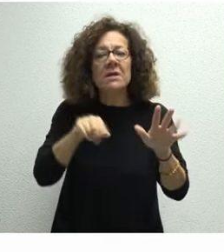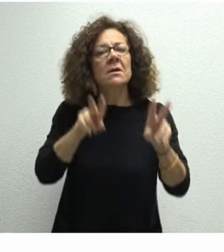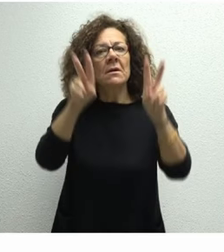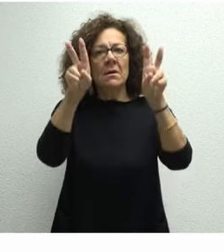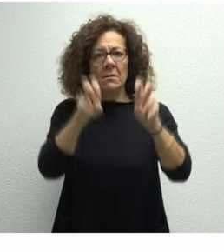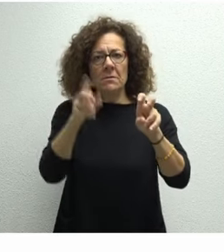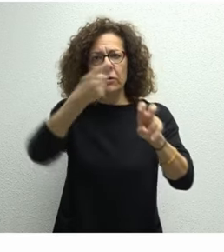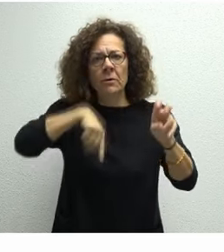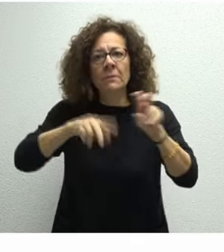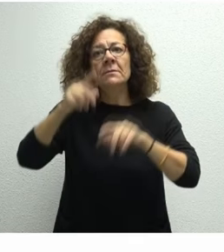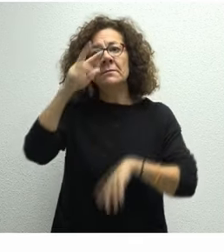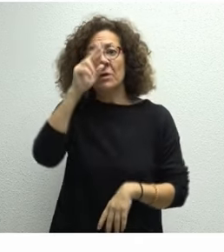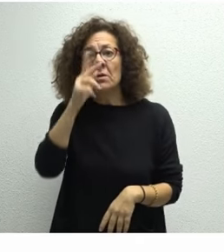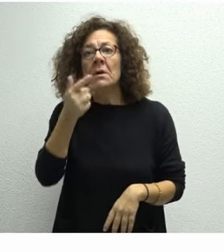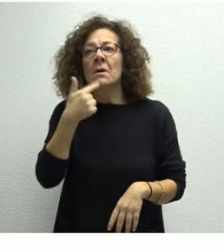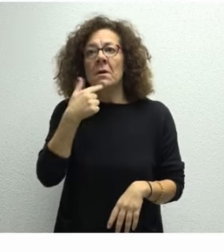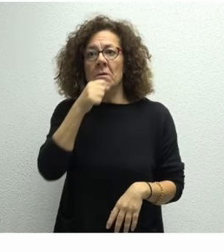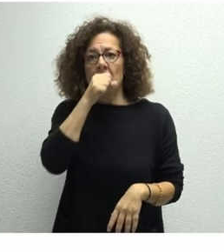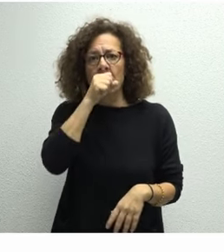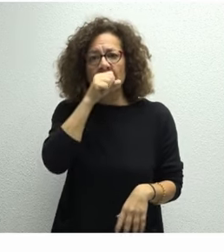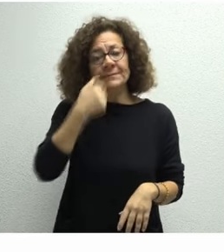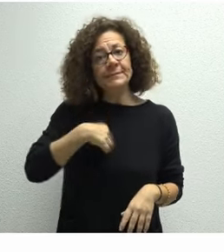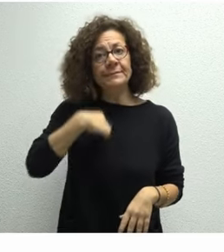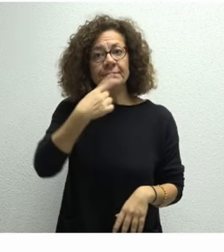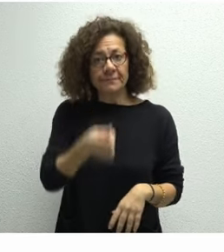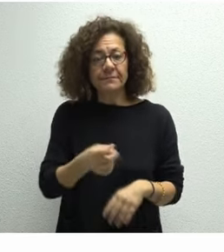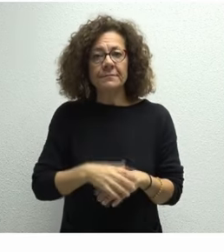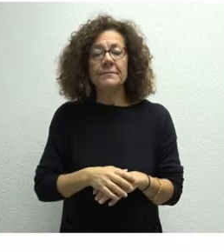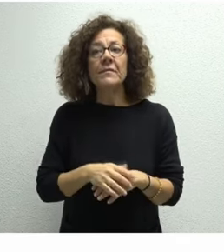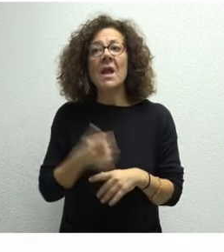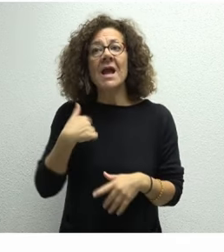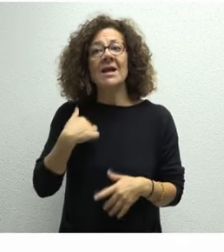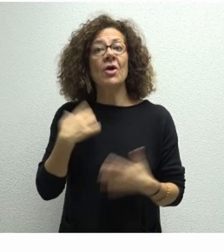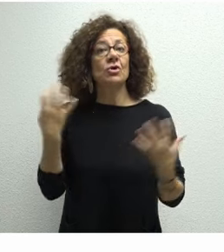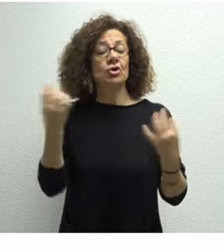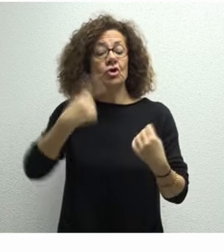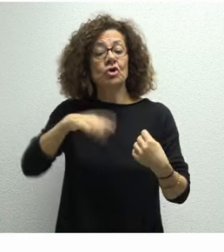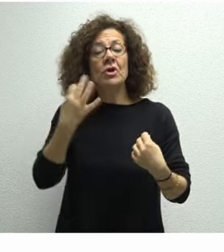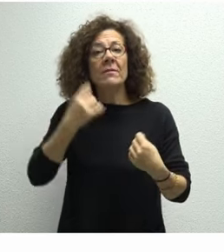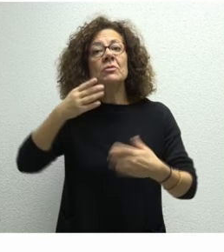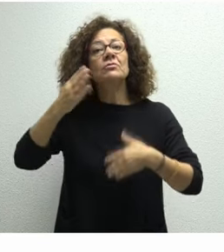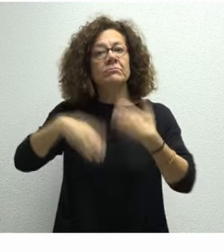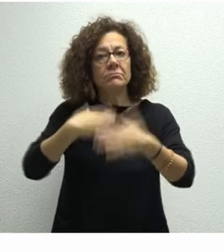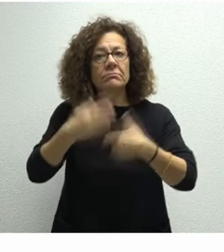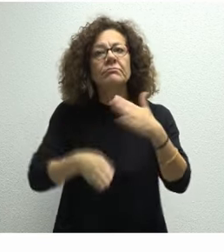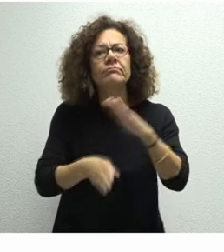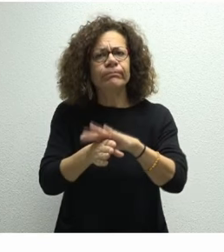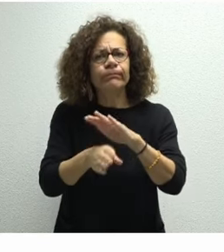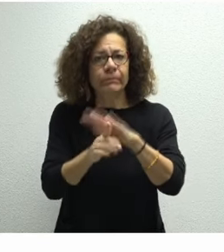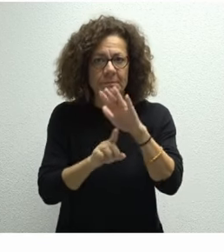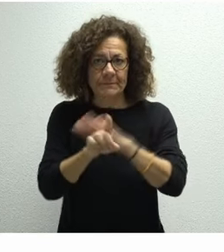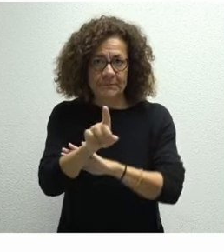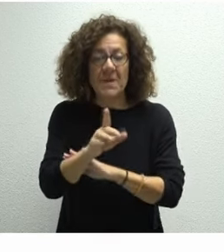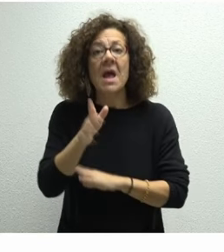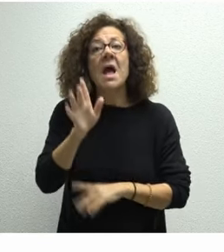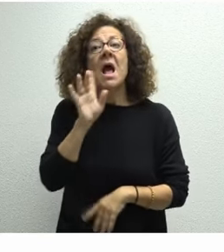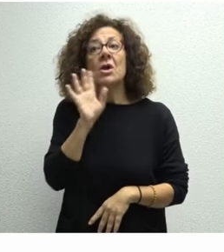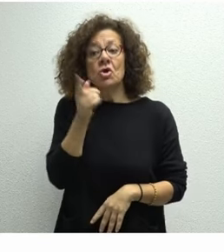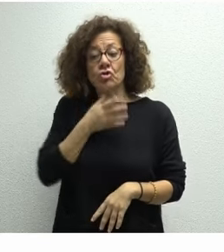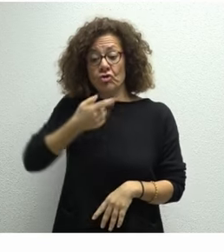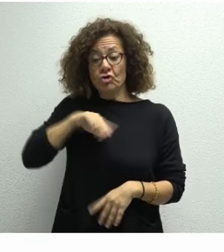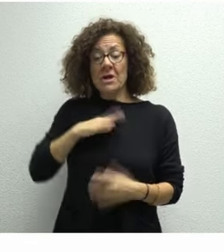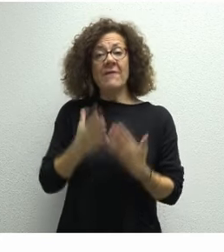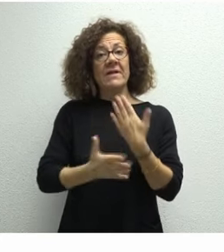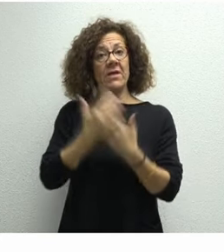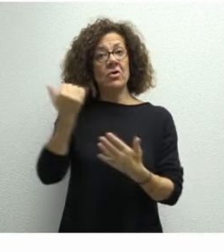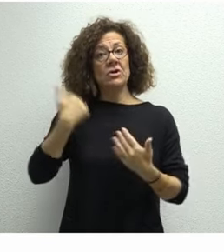que nos preocupa y que nos ocupa como ya se ha venido diciendo y en el cual tenemos que seguir avanzando no prueba de de ello Es que desde la federación hemos